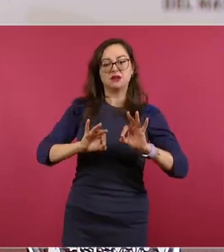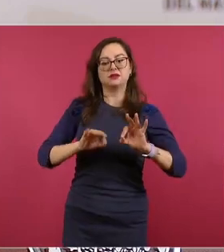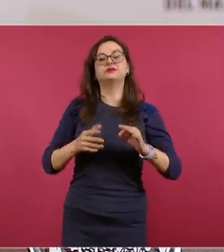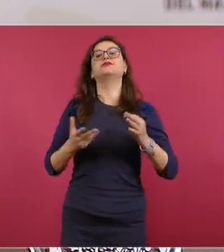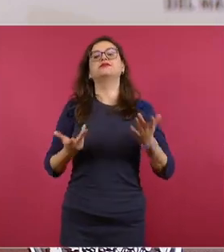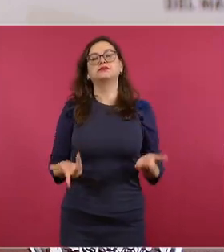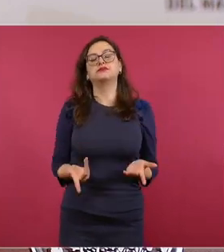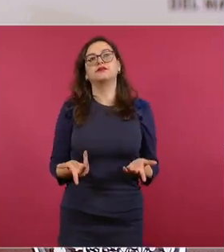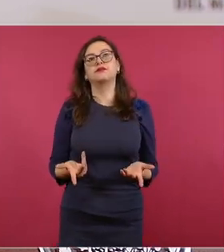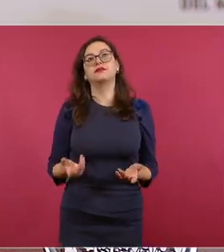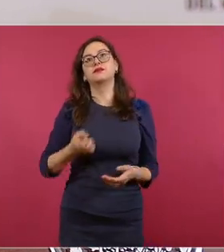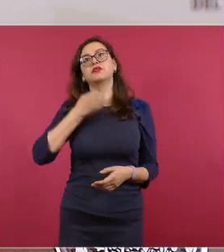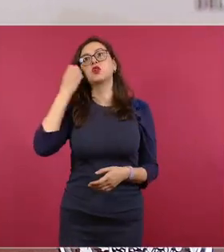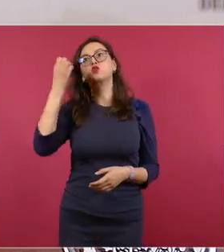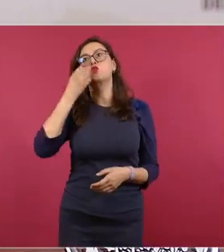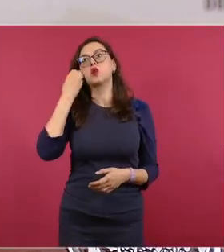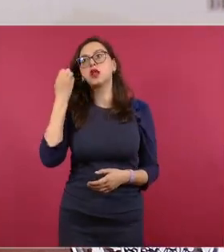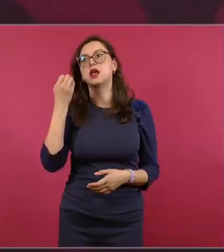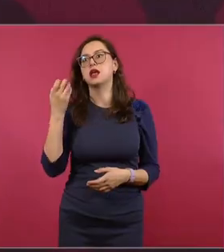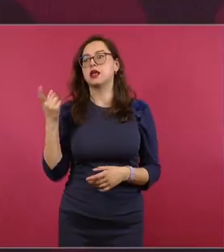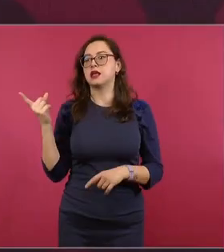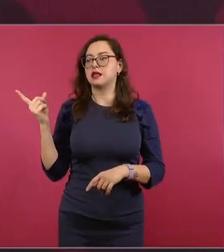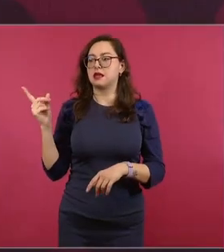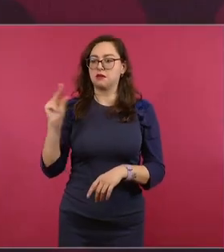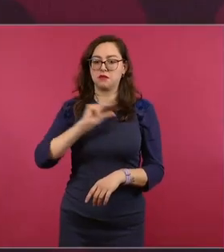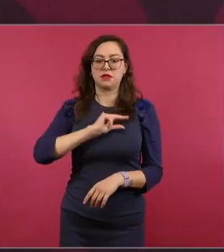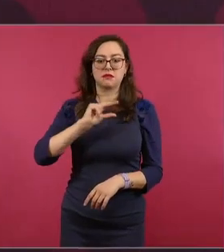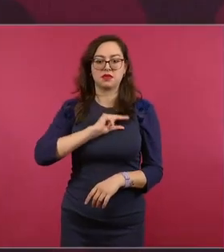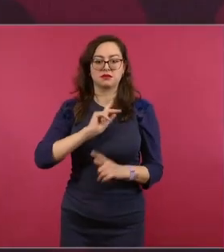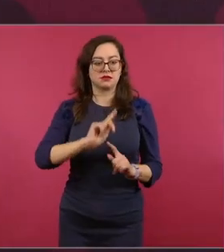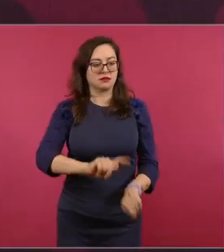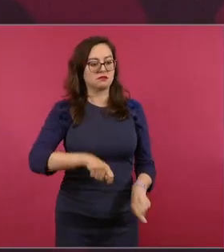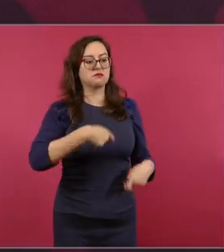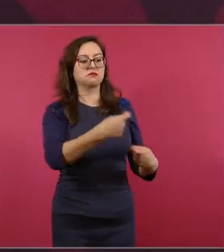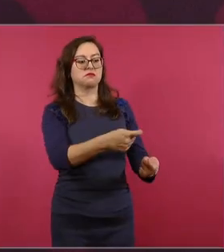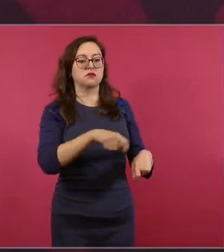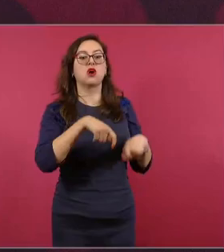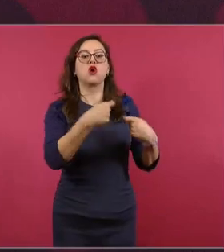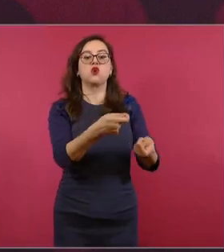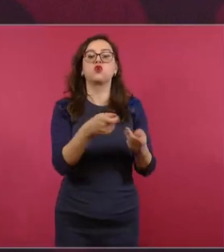la educación reformando el artículo tercero